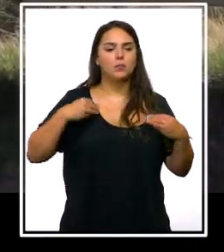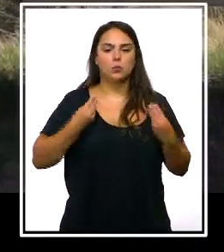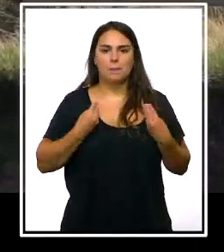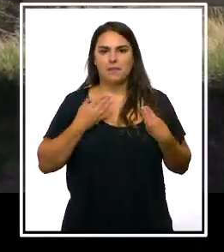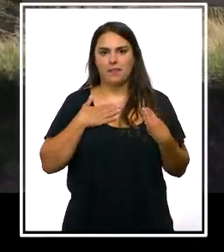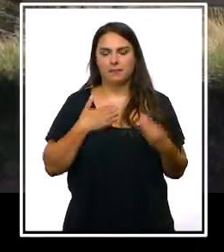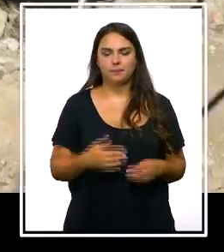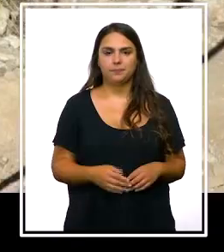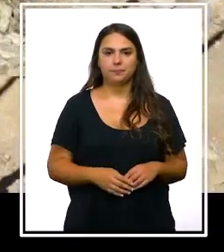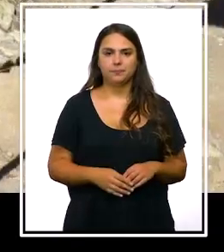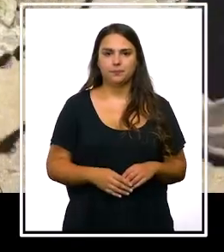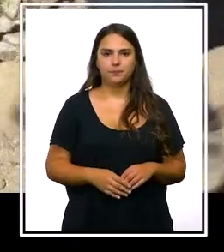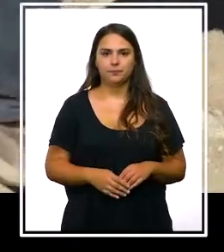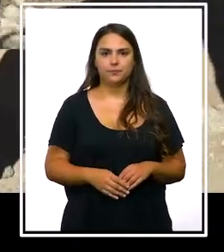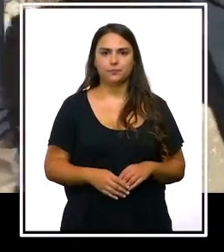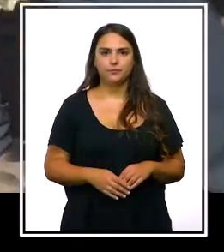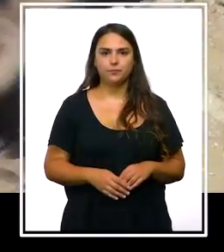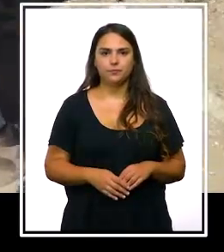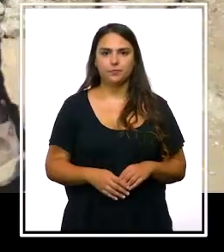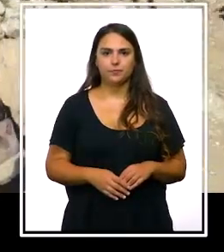aventura en mi vida.